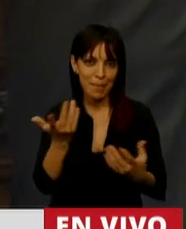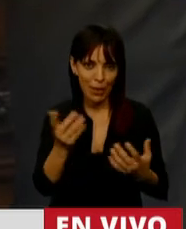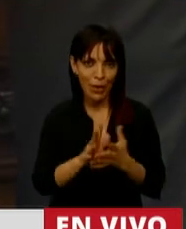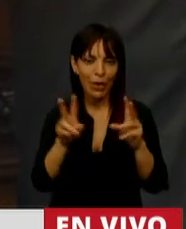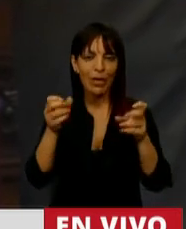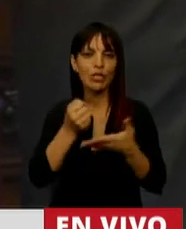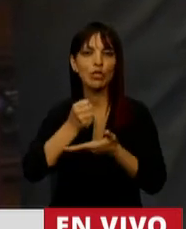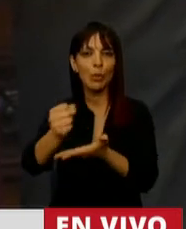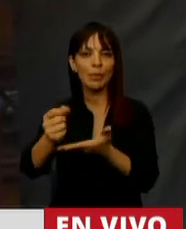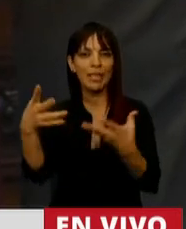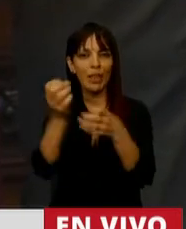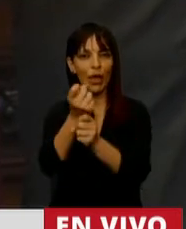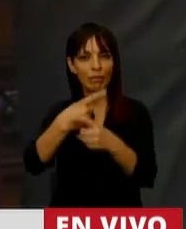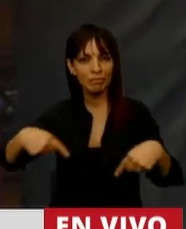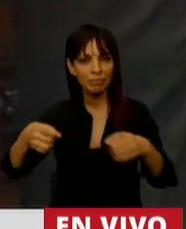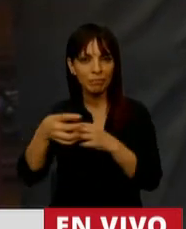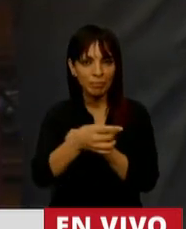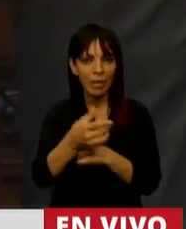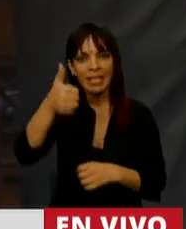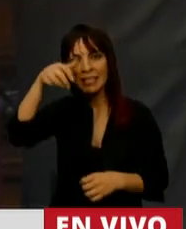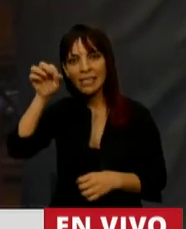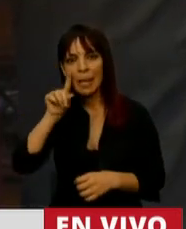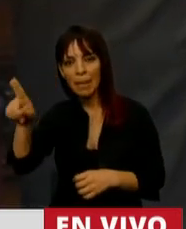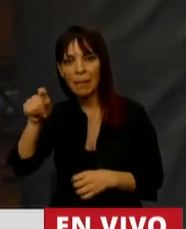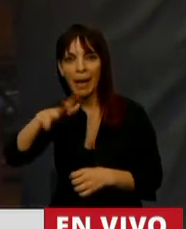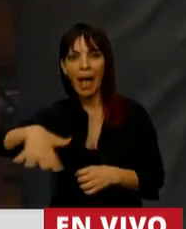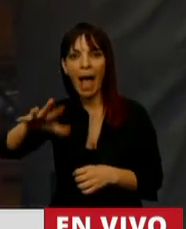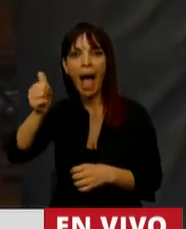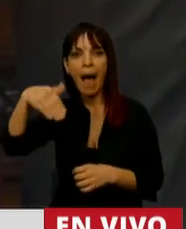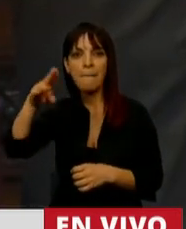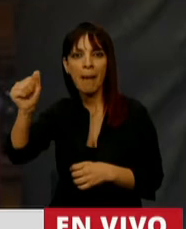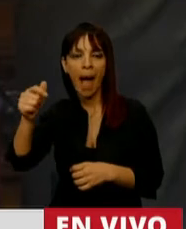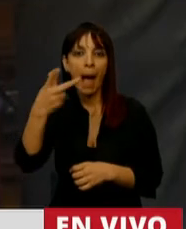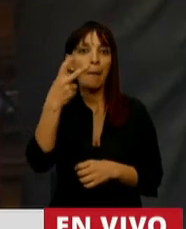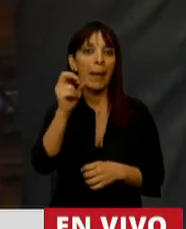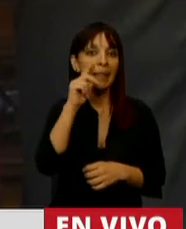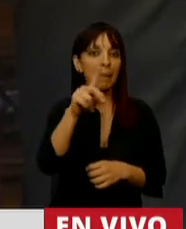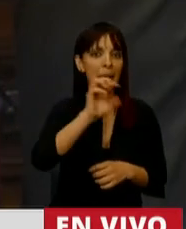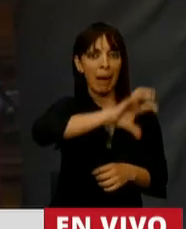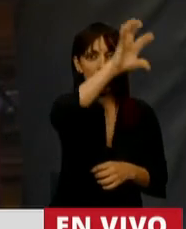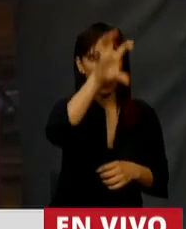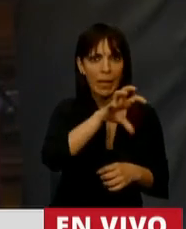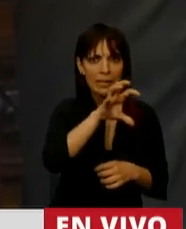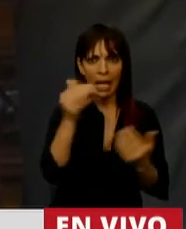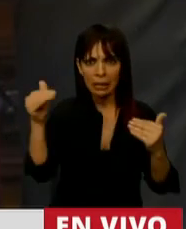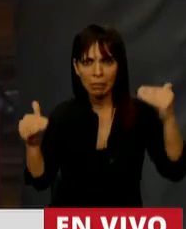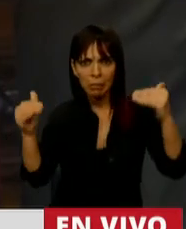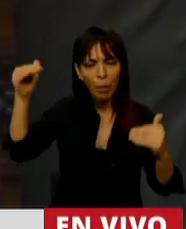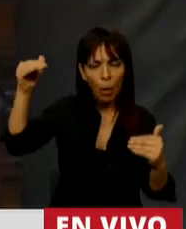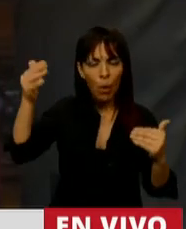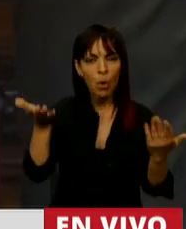los subsidios de transporte, 60.000 para el AMBA, 20.000 para el resto del interior del país, es más que suficiente